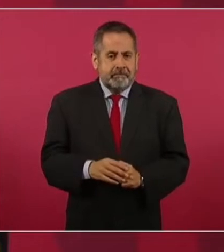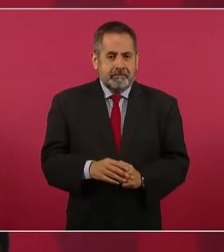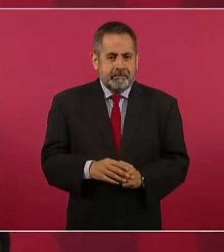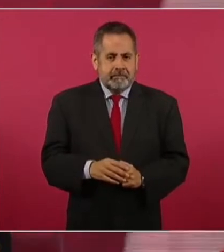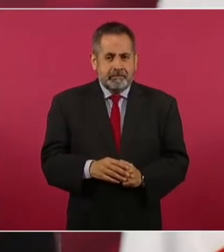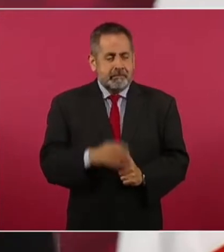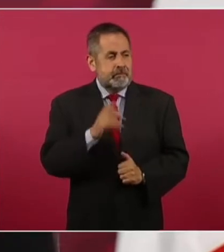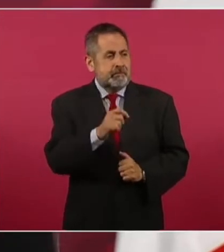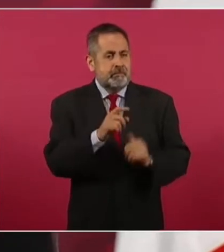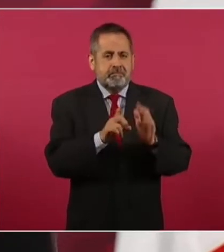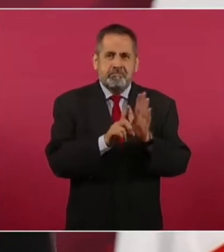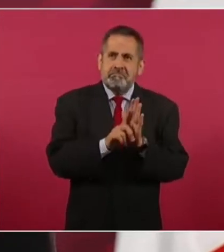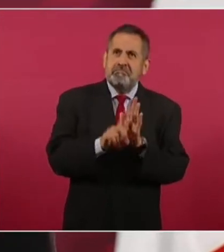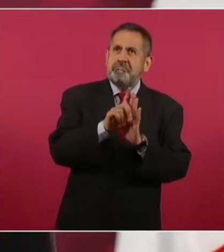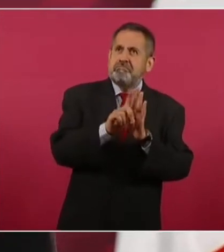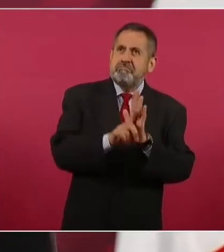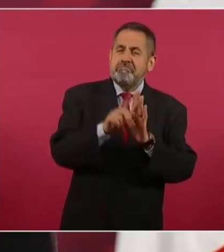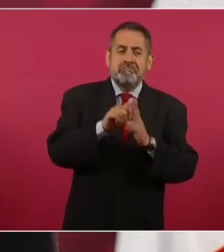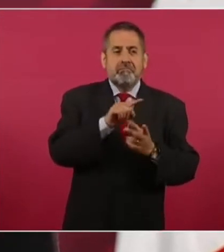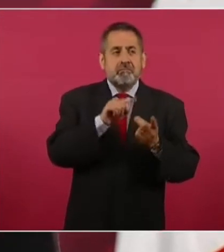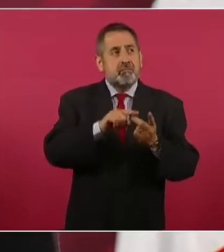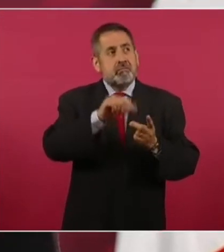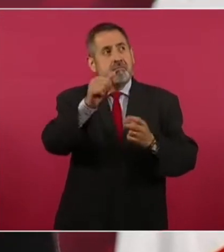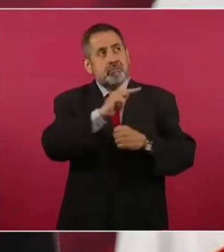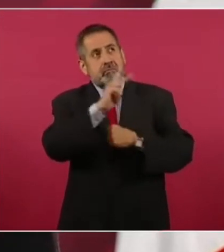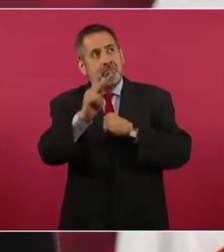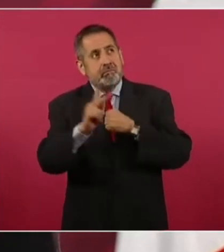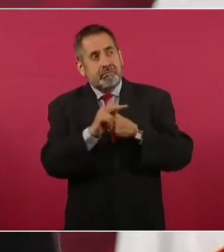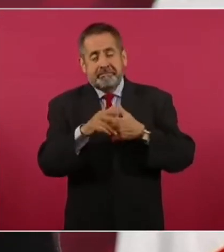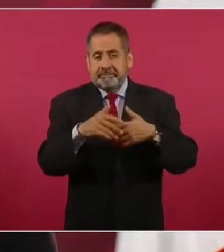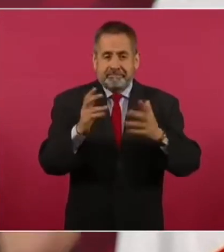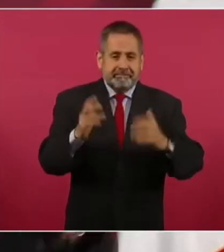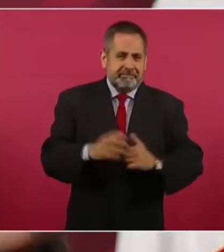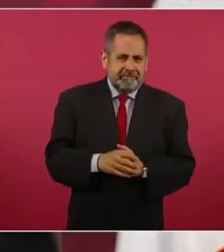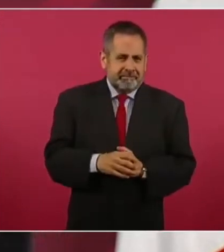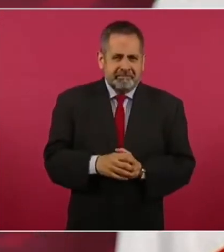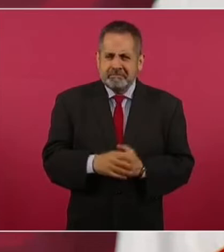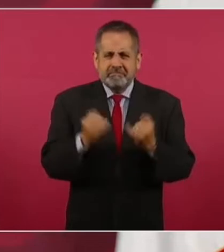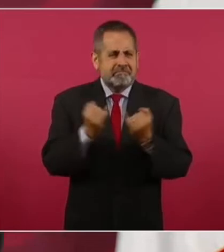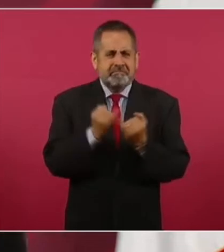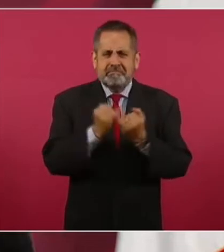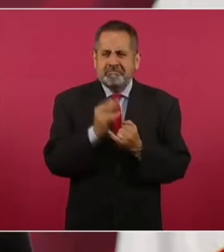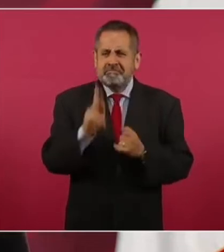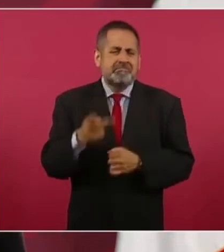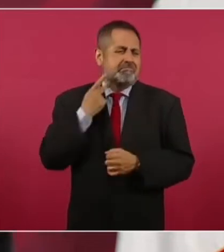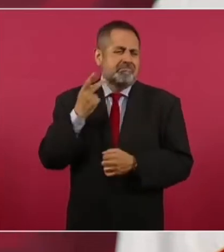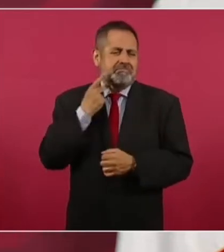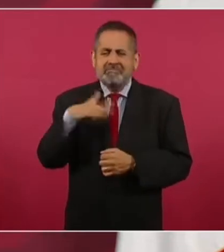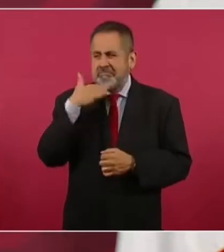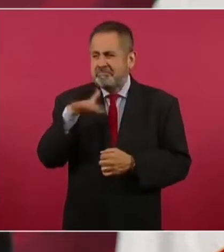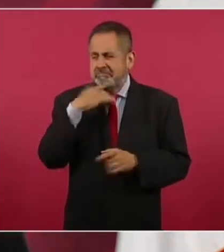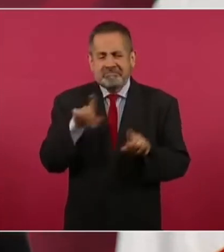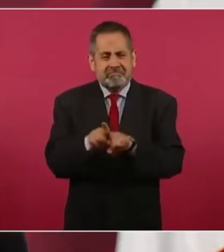y departamentos en el extranjero, igual que los políticos corruptos.